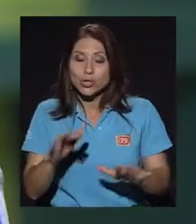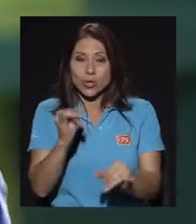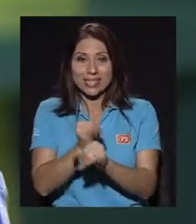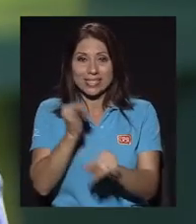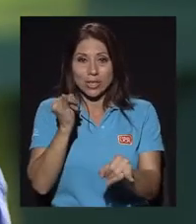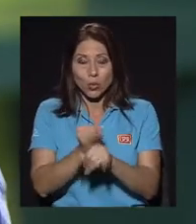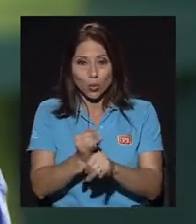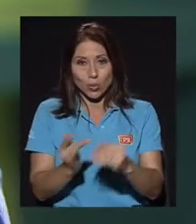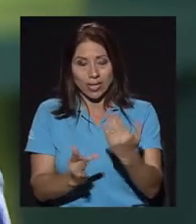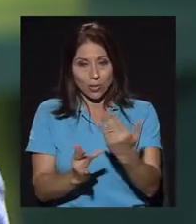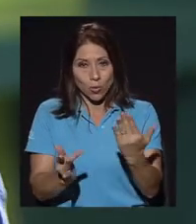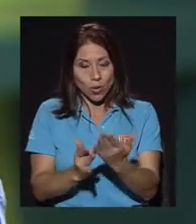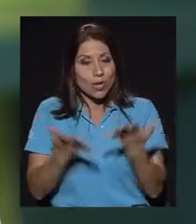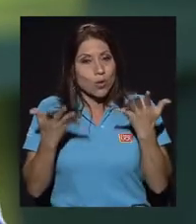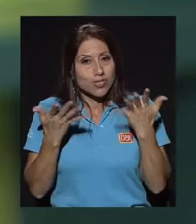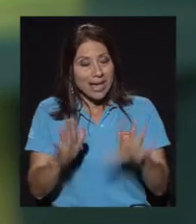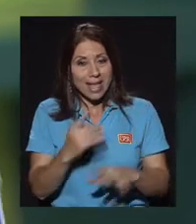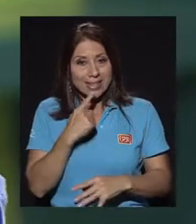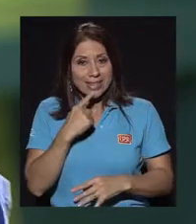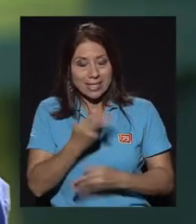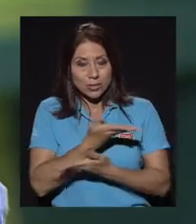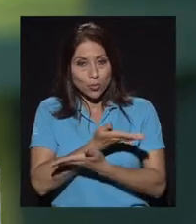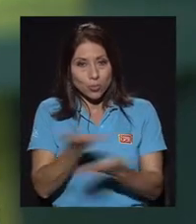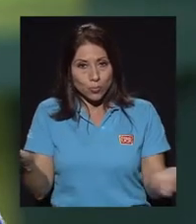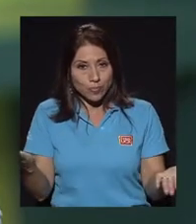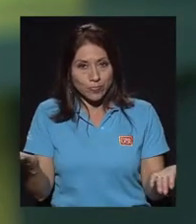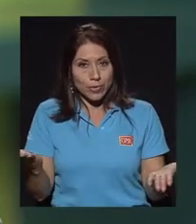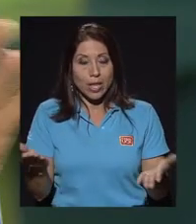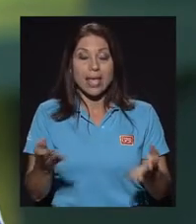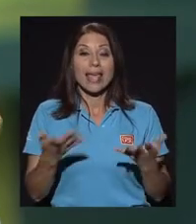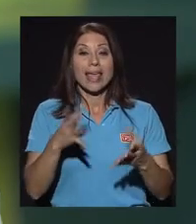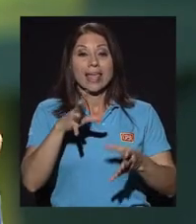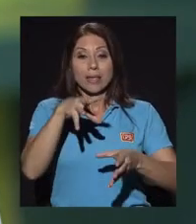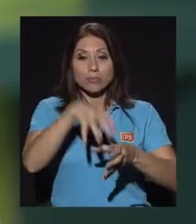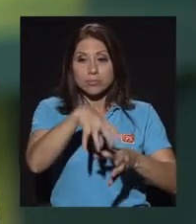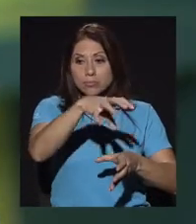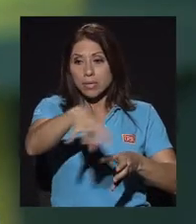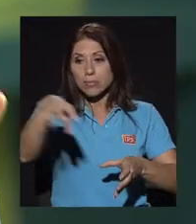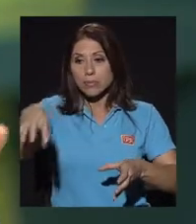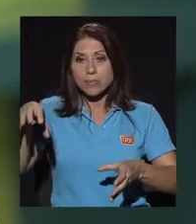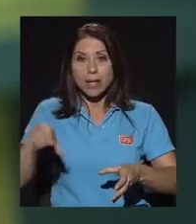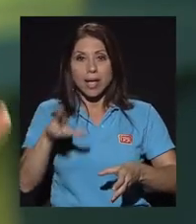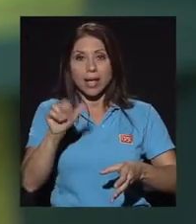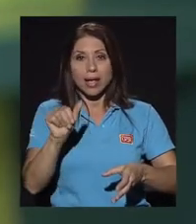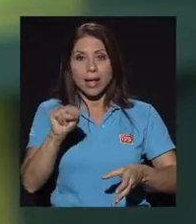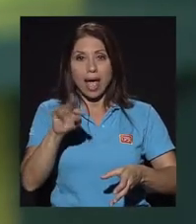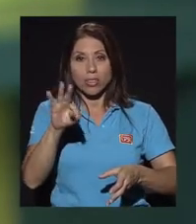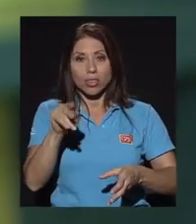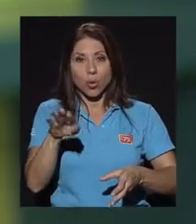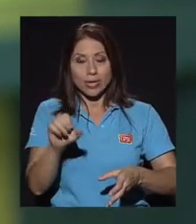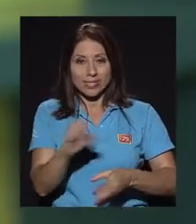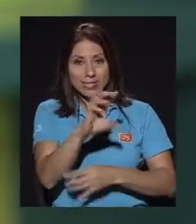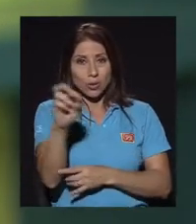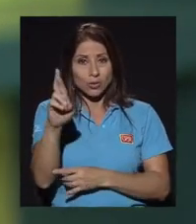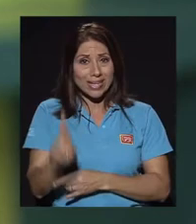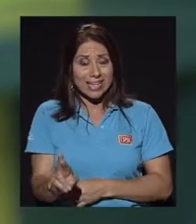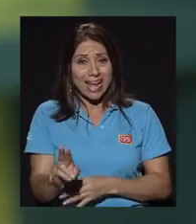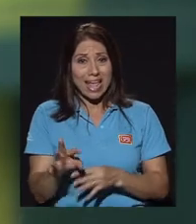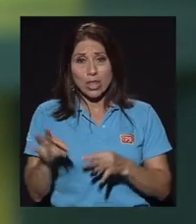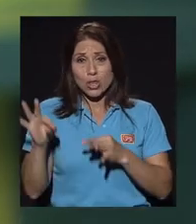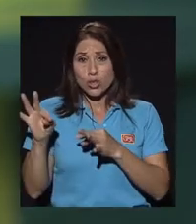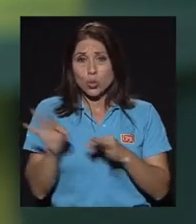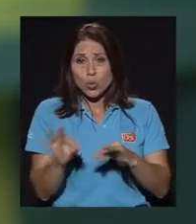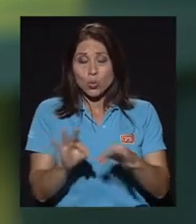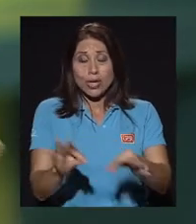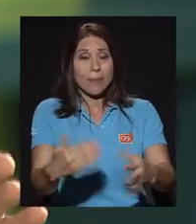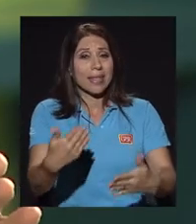cuantificado por el Instituto Tecnológico. Turrialba, dentro de los cantones de Costa Rica, tiene una riqueza